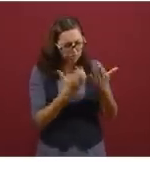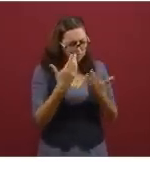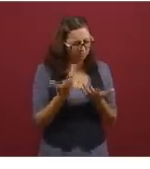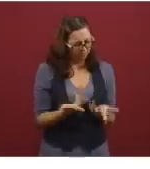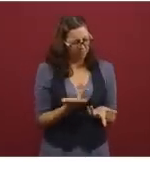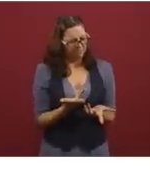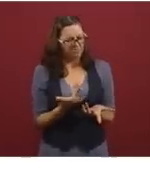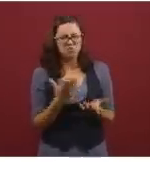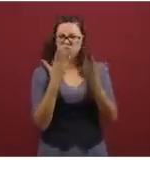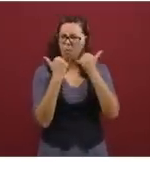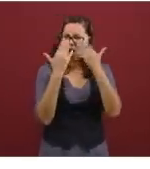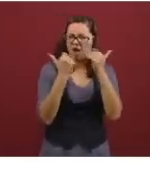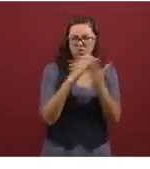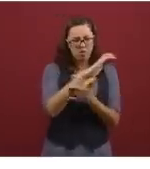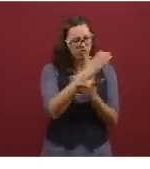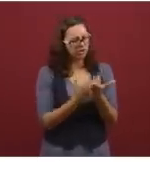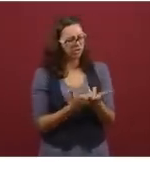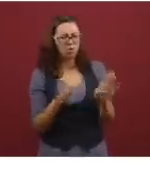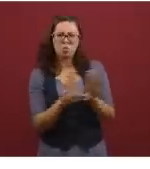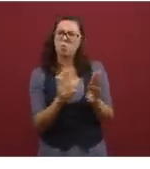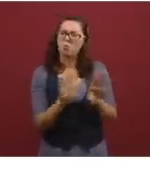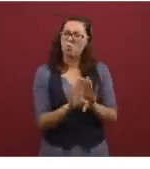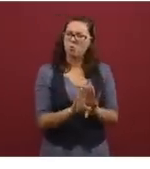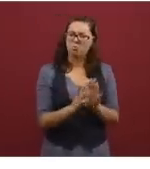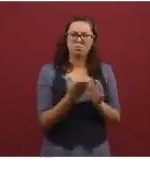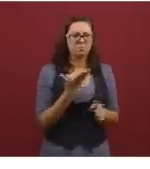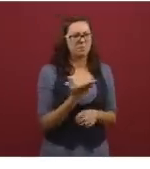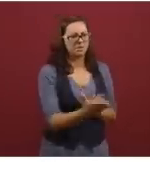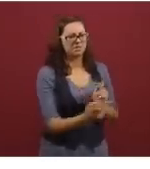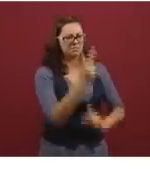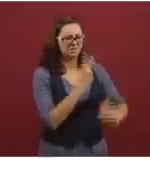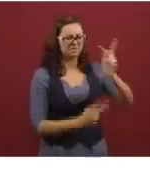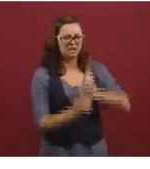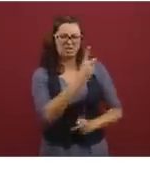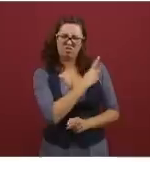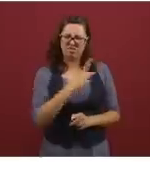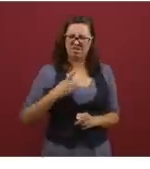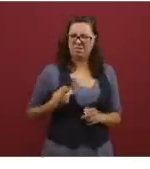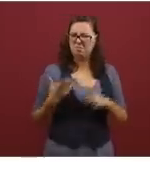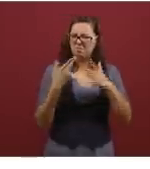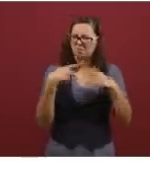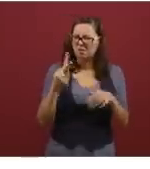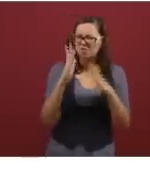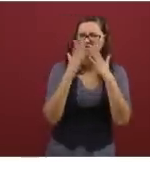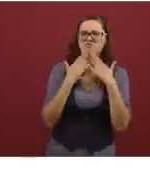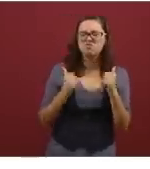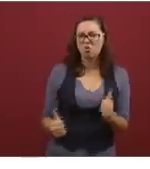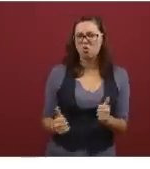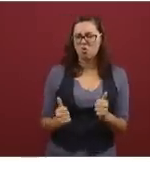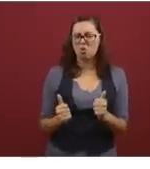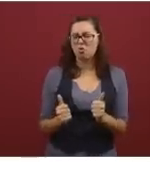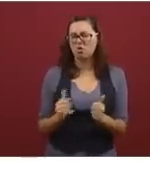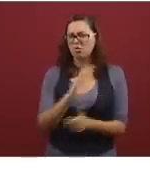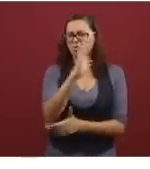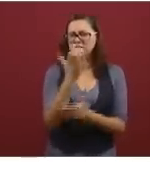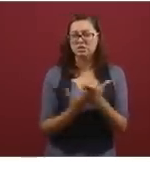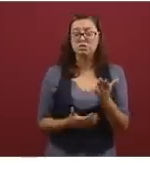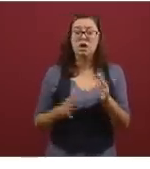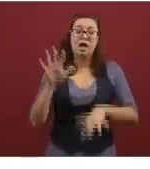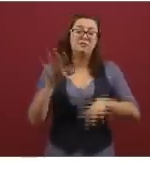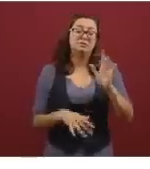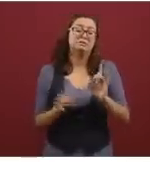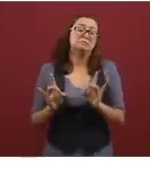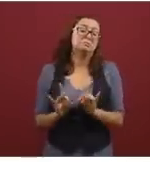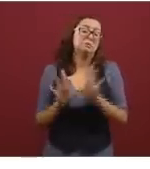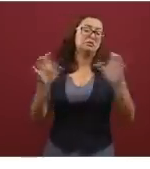existen contratos, son adeudos que derivan de trabajos de emergencias. Por